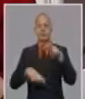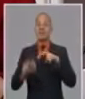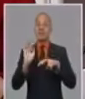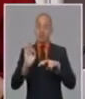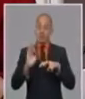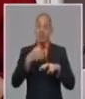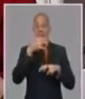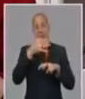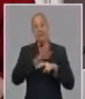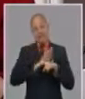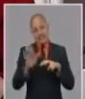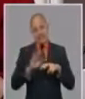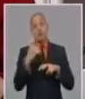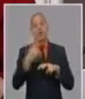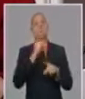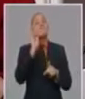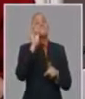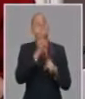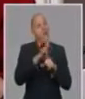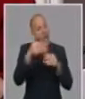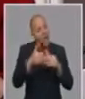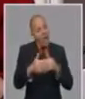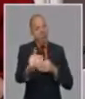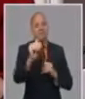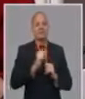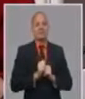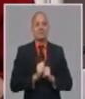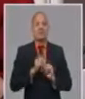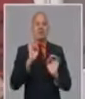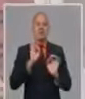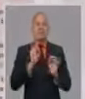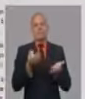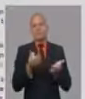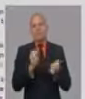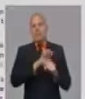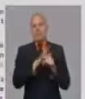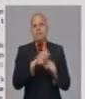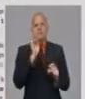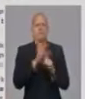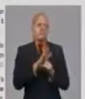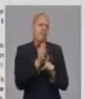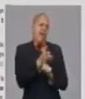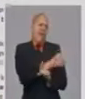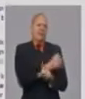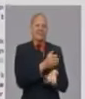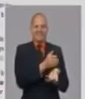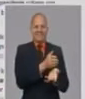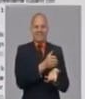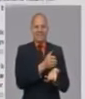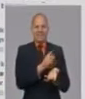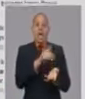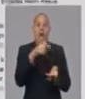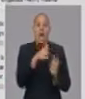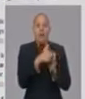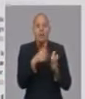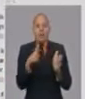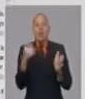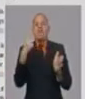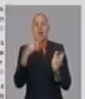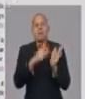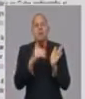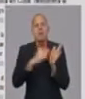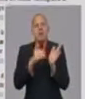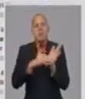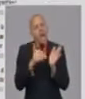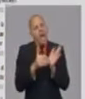escalonamos nuestros programas de investigación COVID, las investigaciones de convalecientes tuvieron que entrar cuando había convalecientes. Claro. Por tanto, hay algunas que